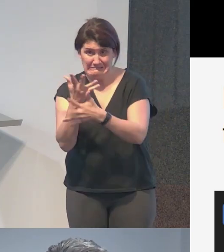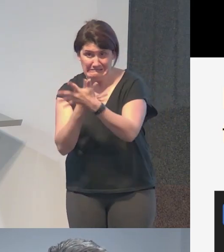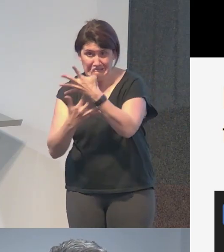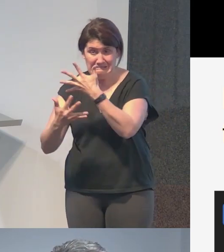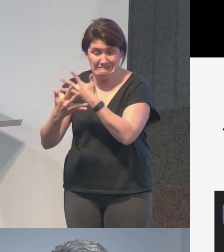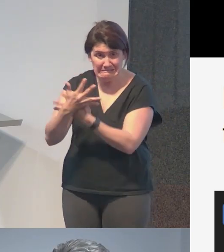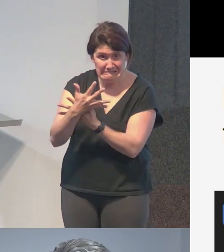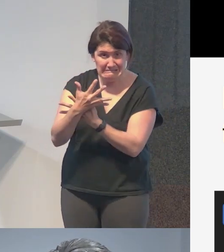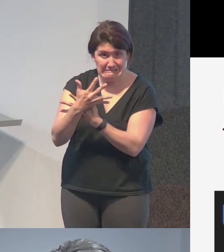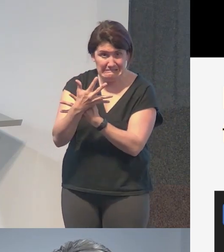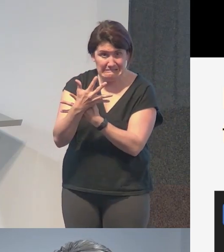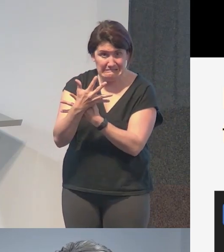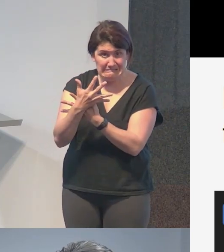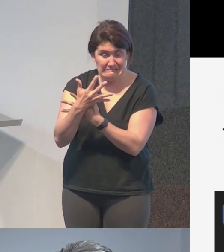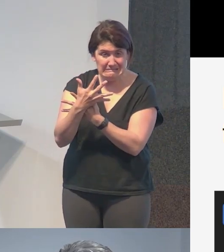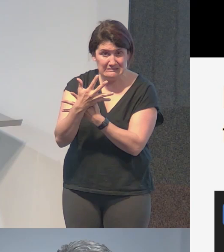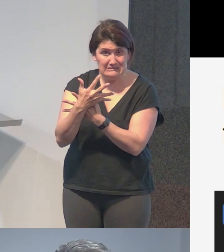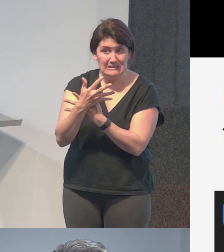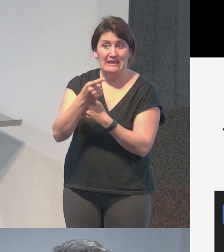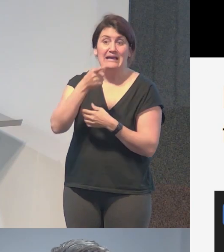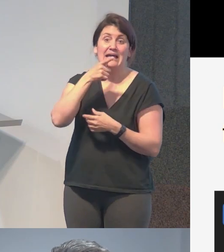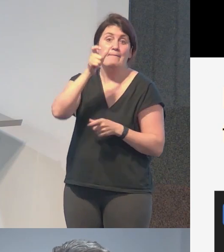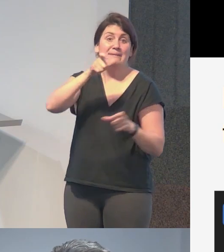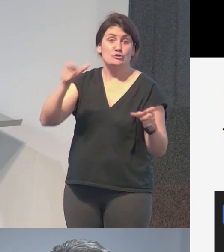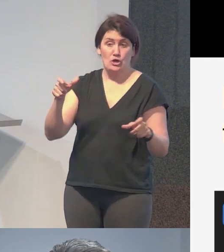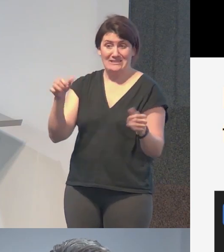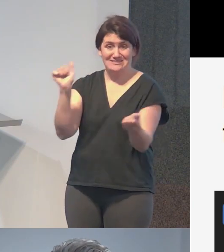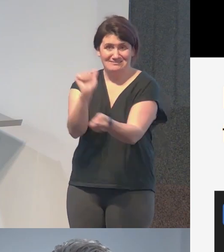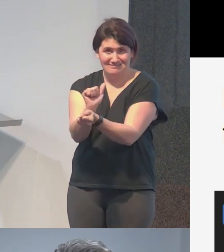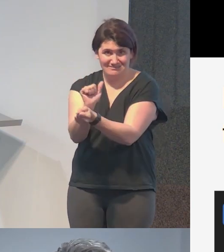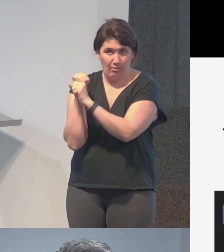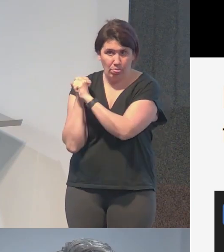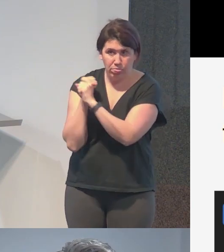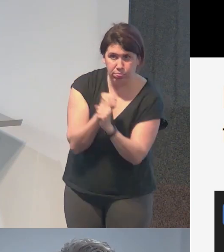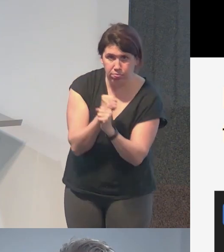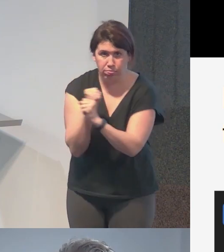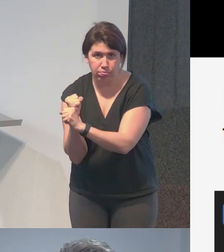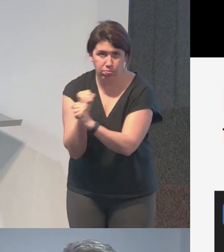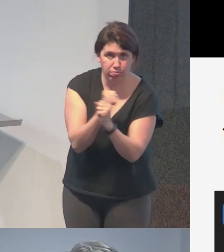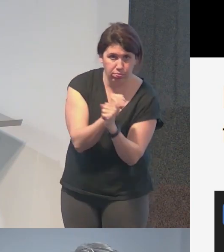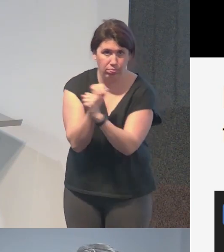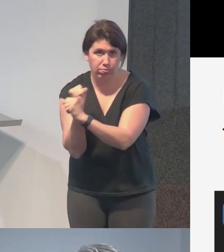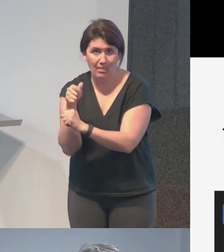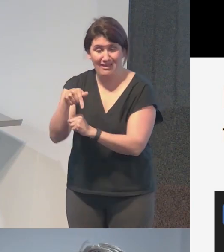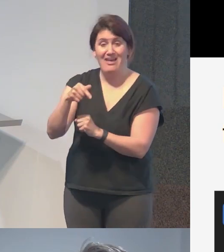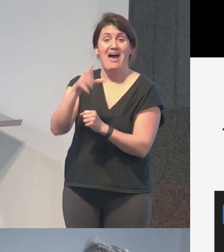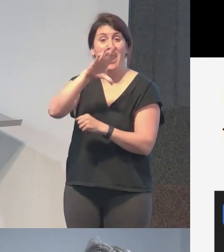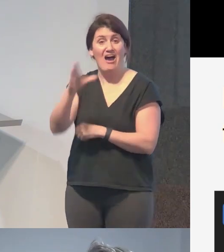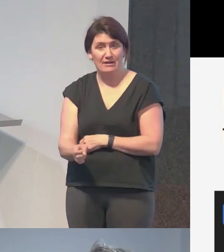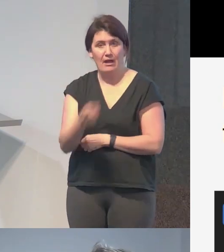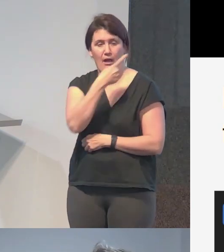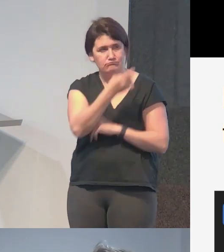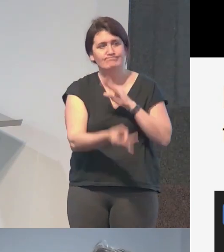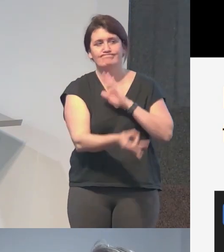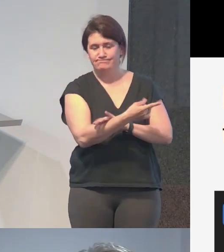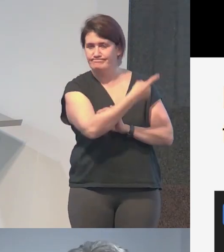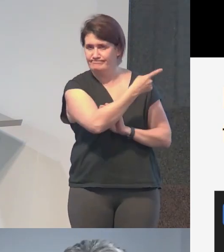que traían las personas esclavizadas de África y desarrollaron